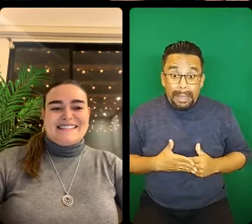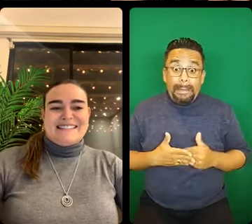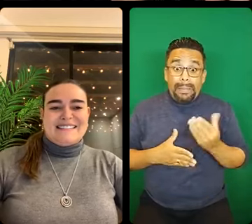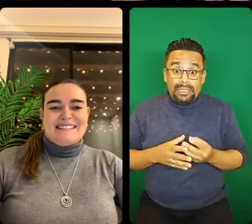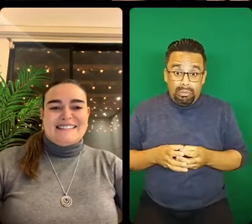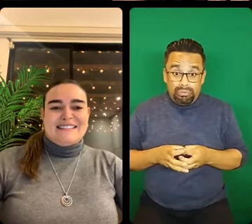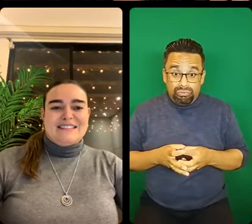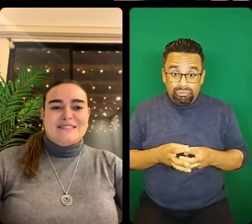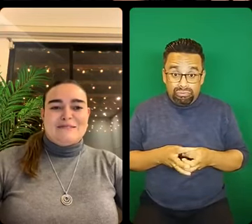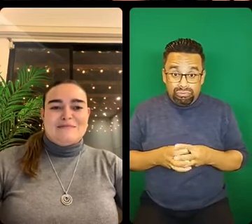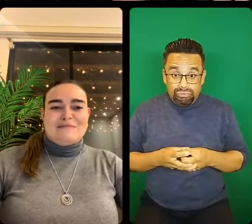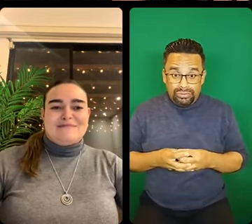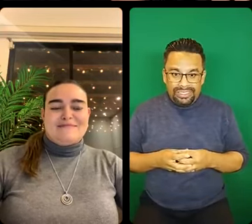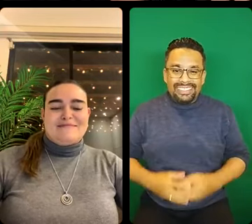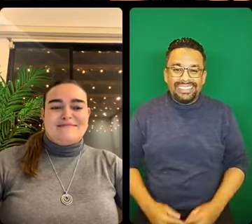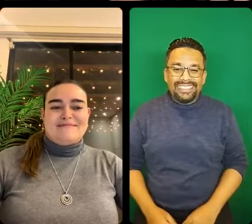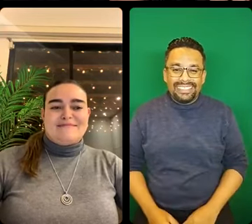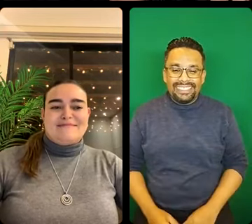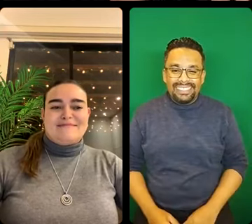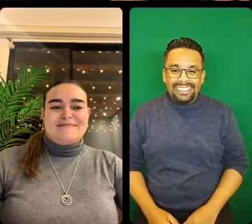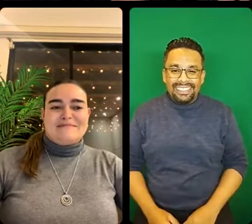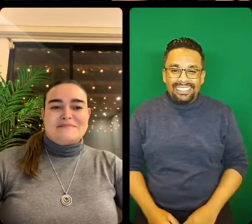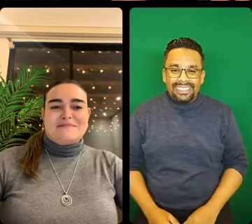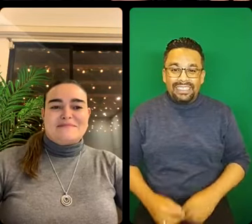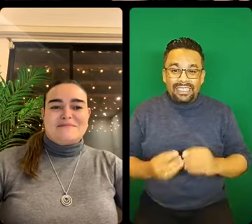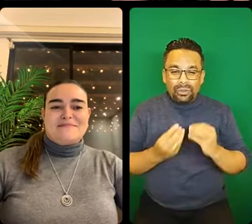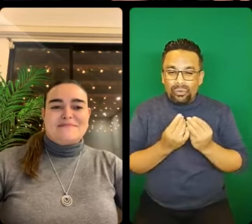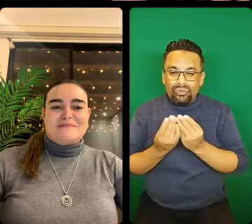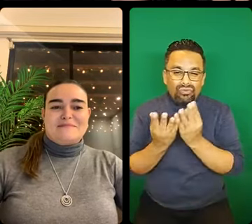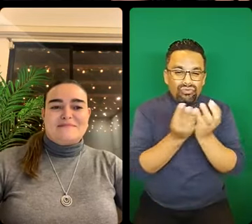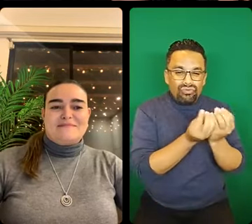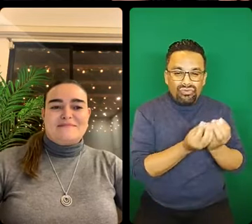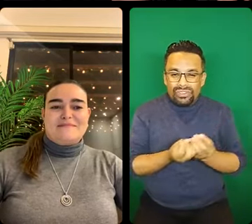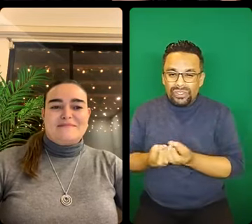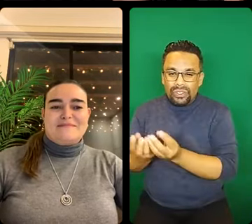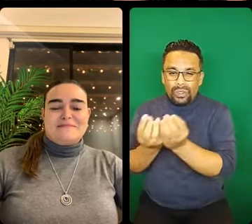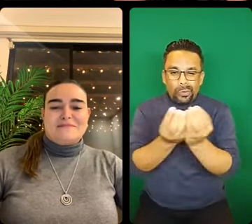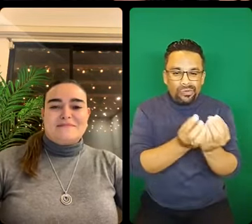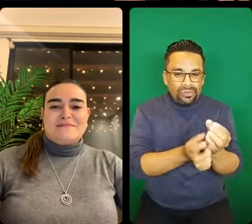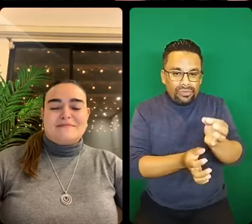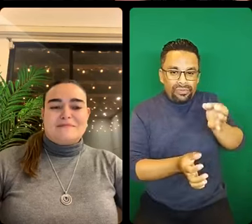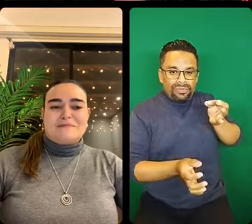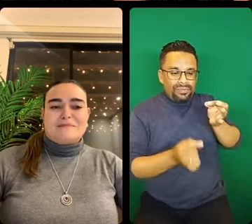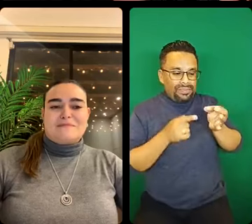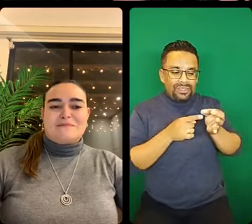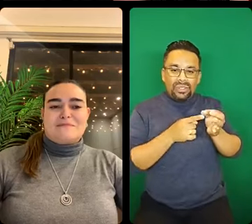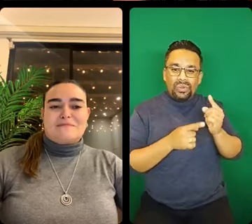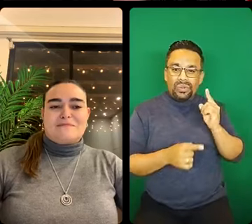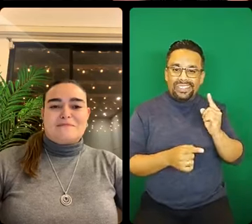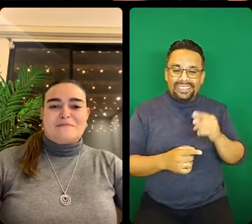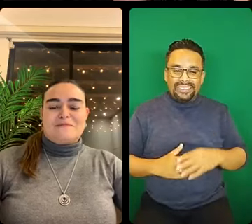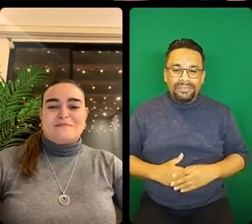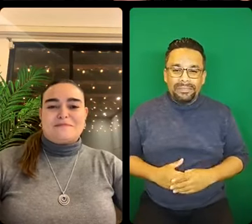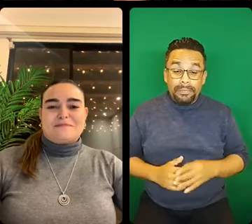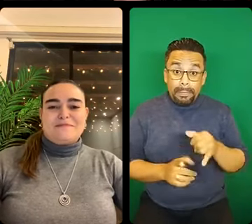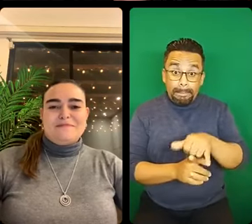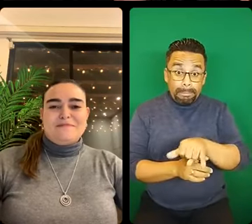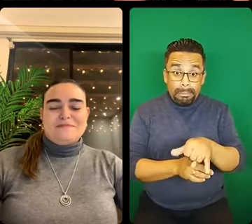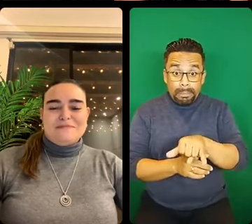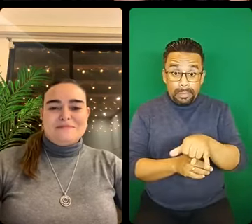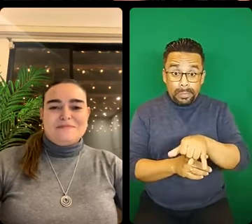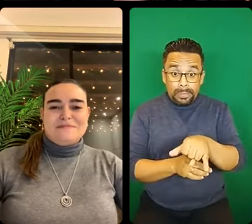David Pérez, Azucena de todas las flores, Iván Andrés Muñoz, Balance, Laura